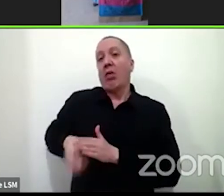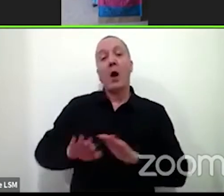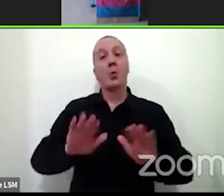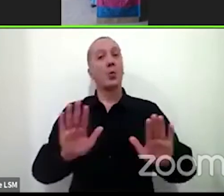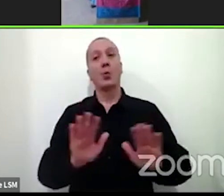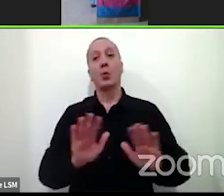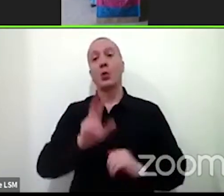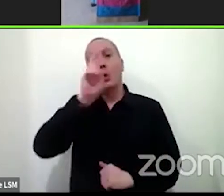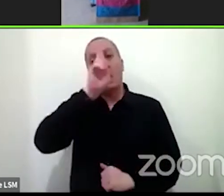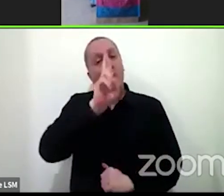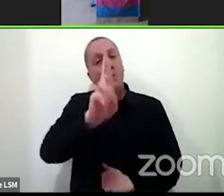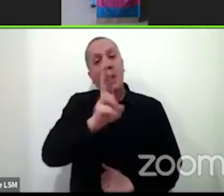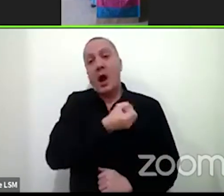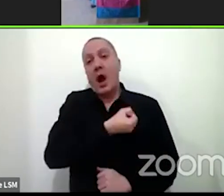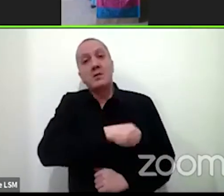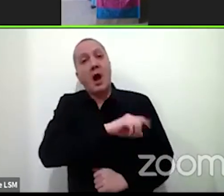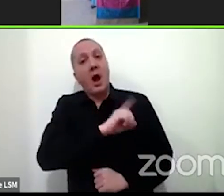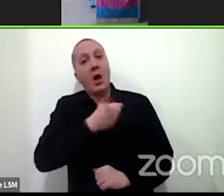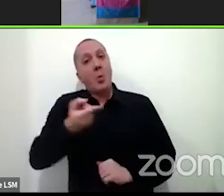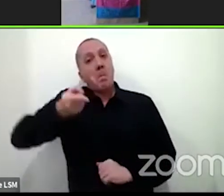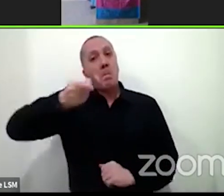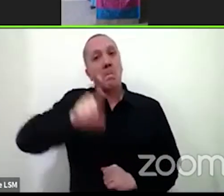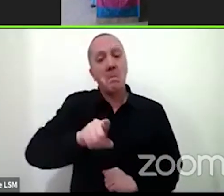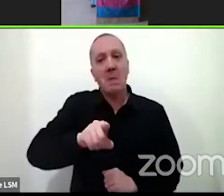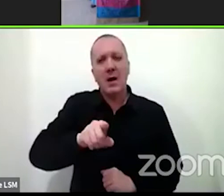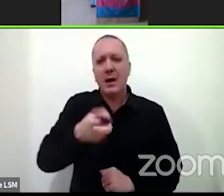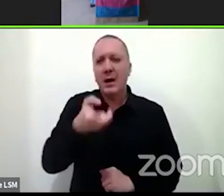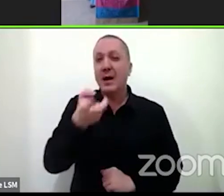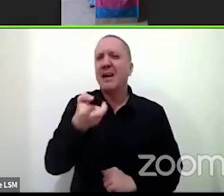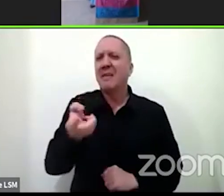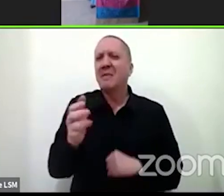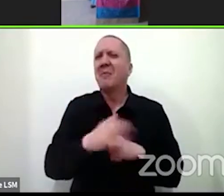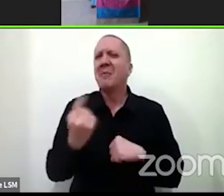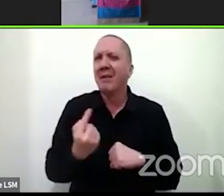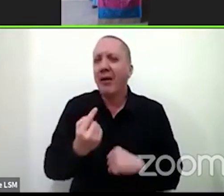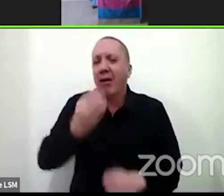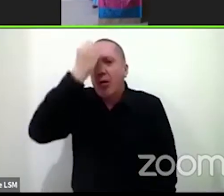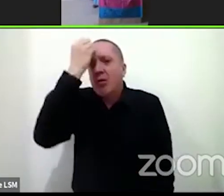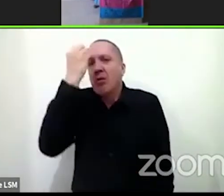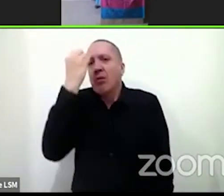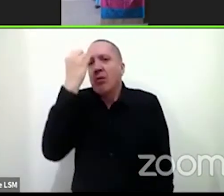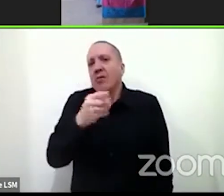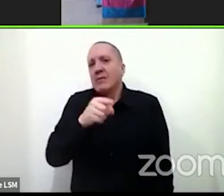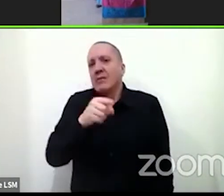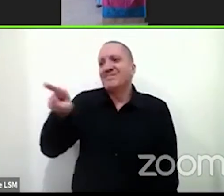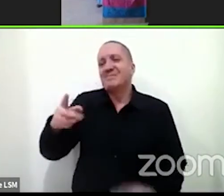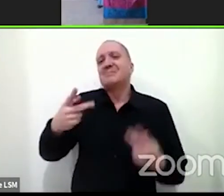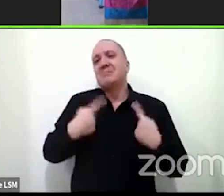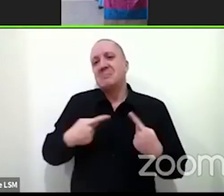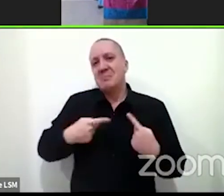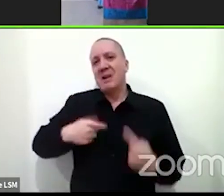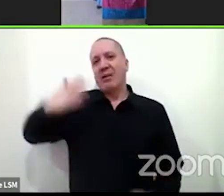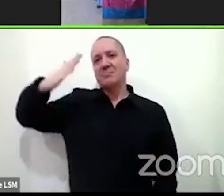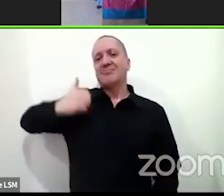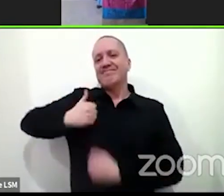de salubridad. Todo esto también fue debido a la consecuencia del comportamiento transfóbico y discriminatorio